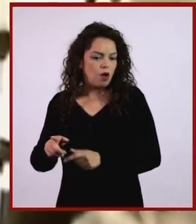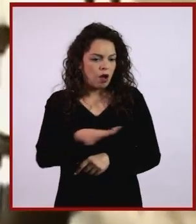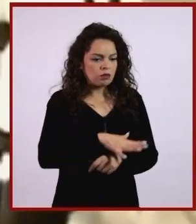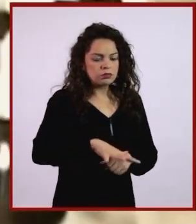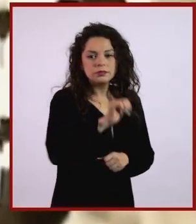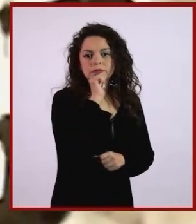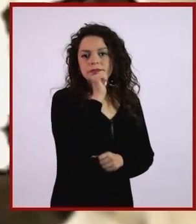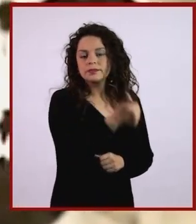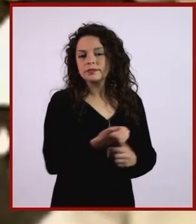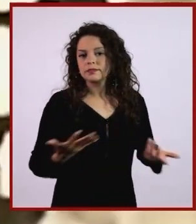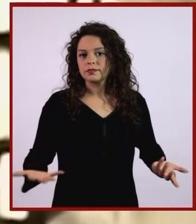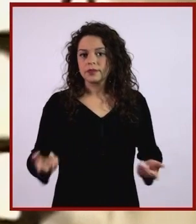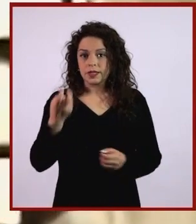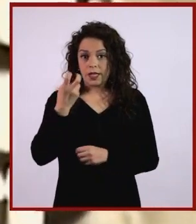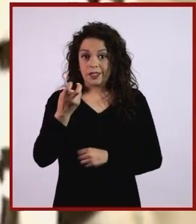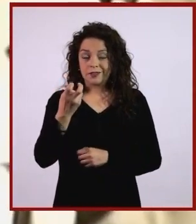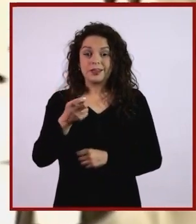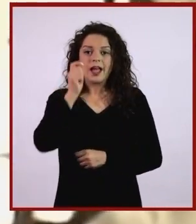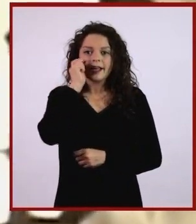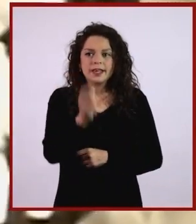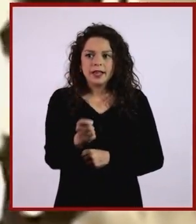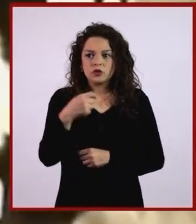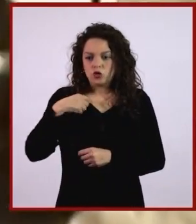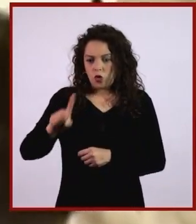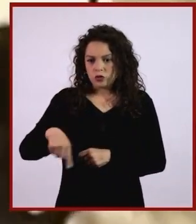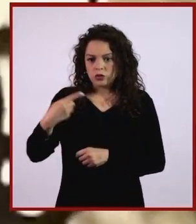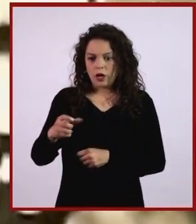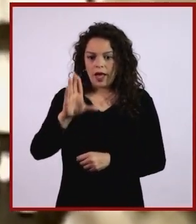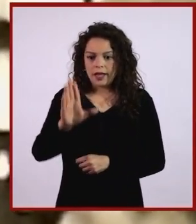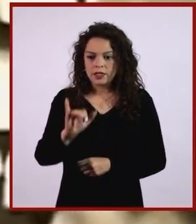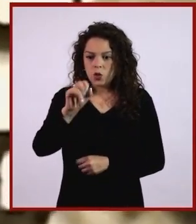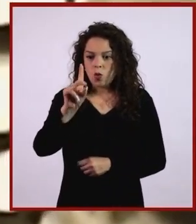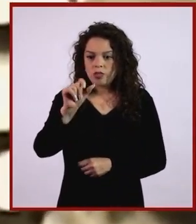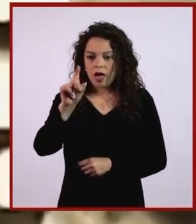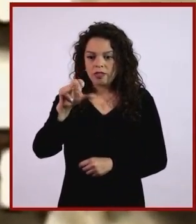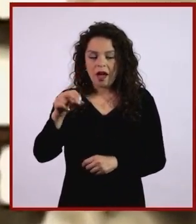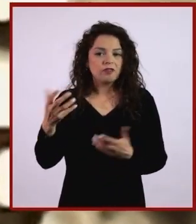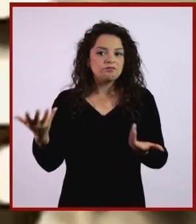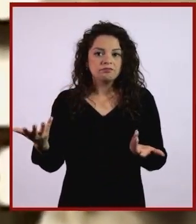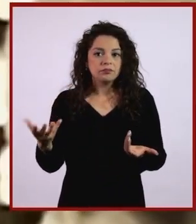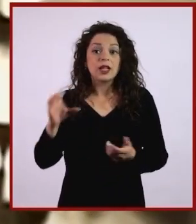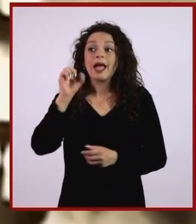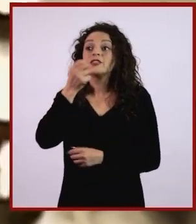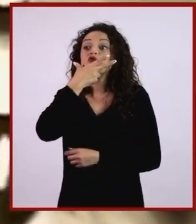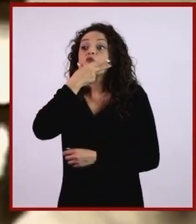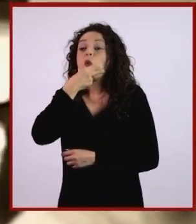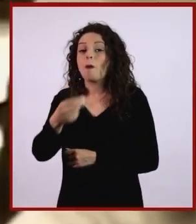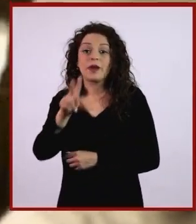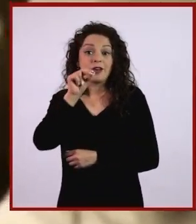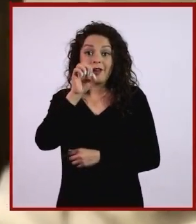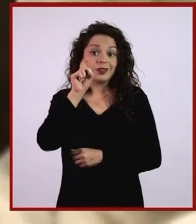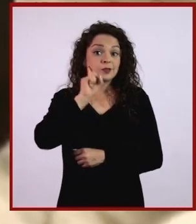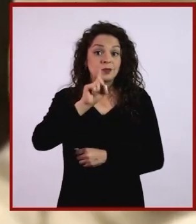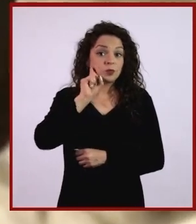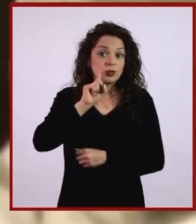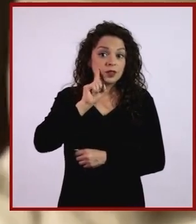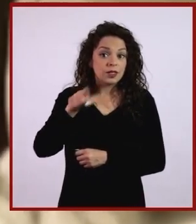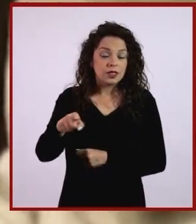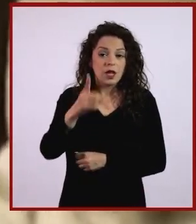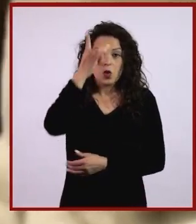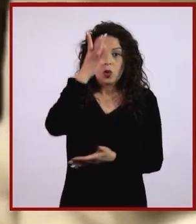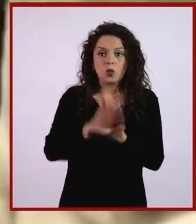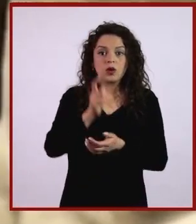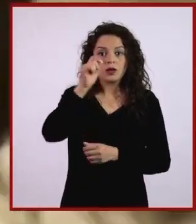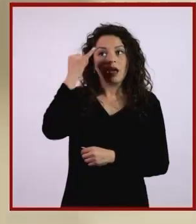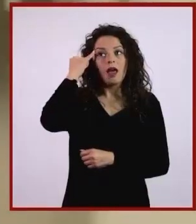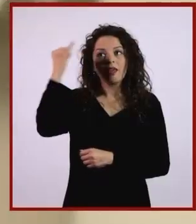los liberales del siglo XIX tenían una idea de lo que significaba ser ciudadano, porque aparte era varón, no mujer, ni siquiera, ciudadano varón, y era